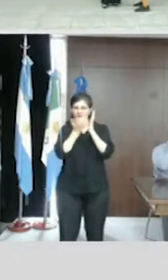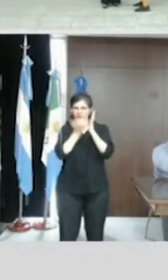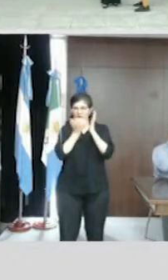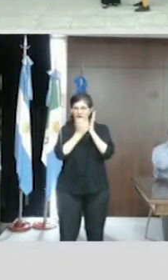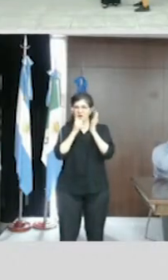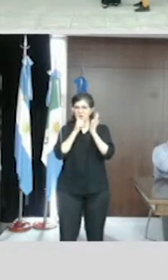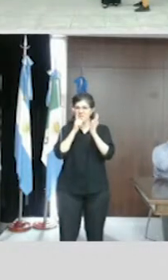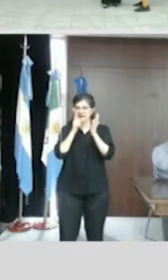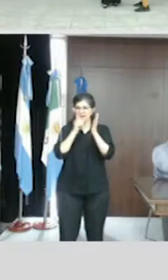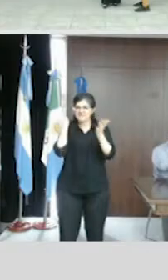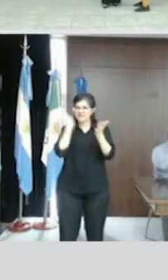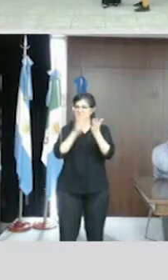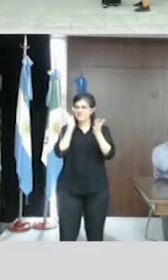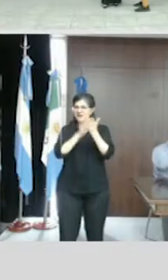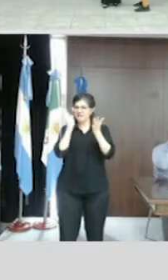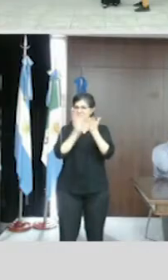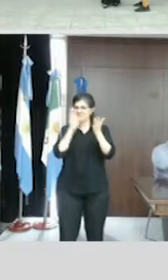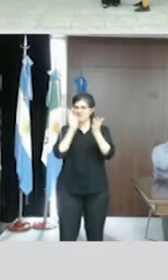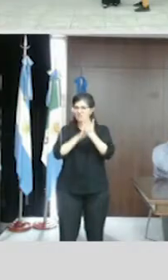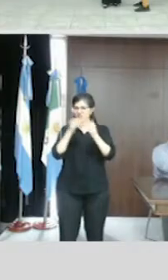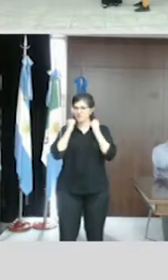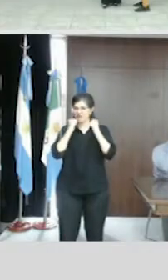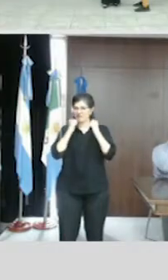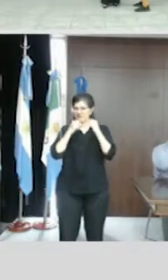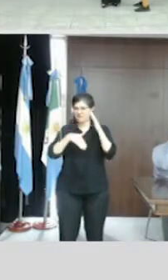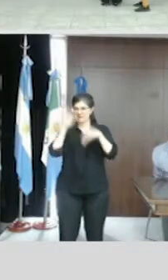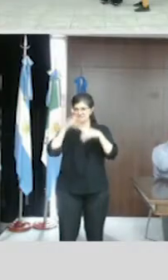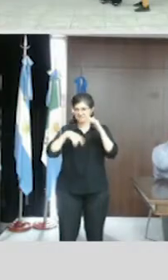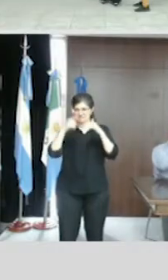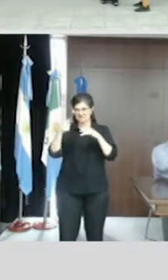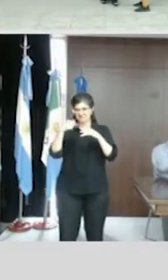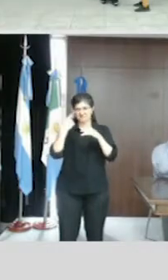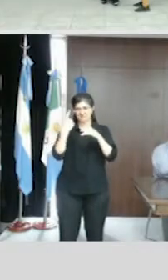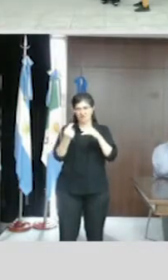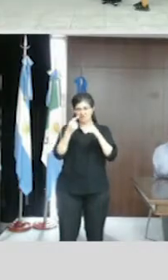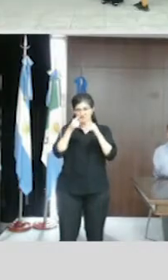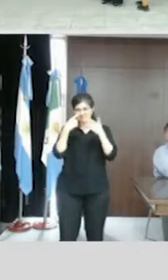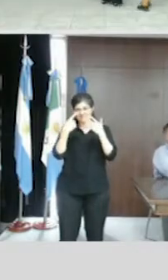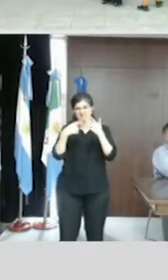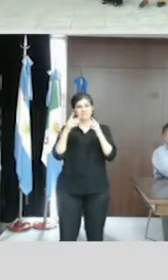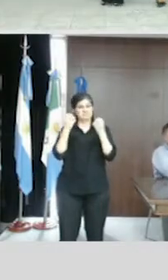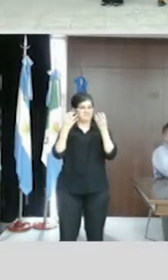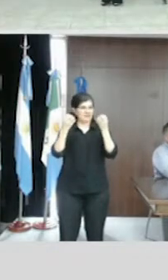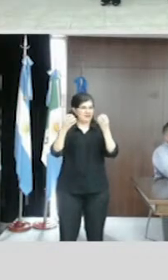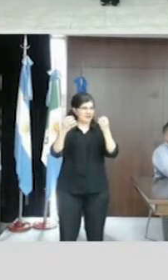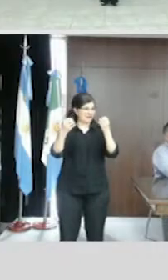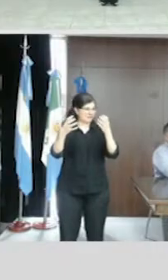picar. Vamos, más fuerte. Bien.